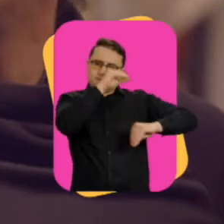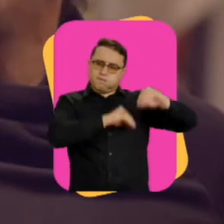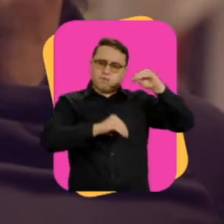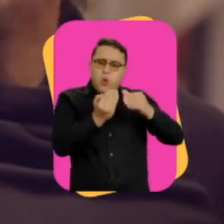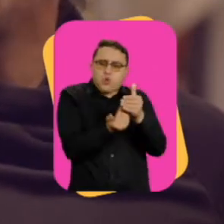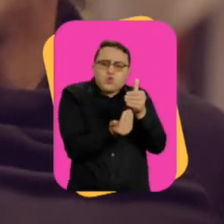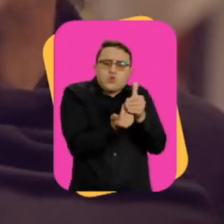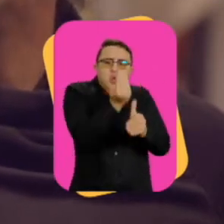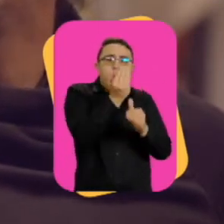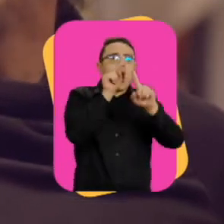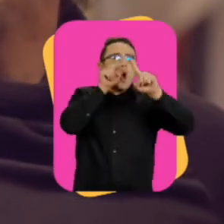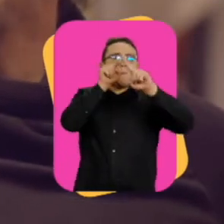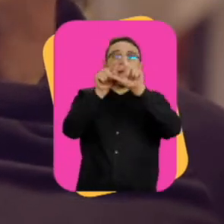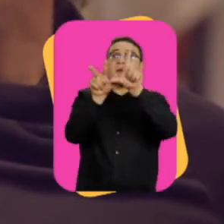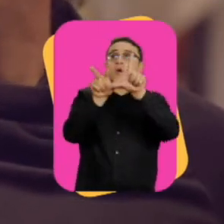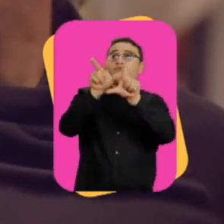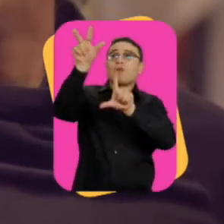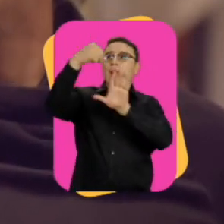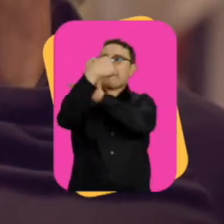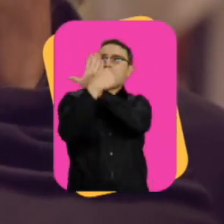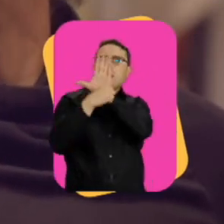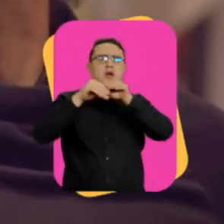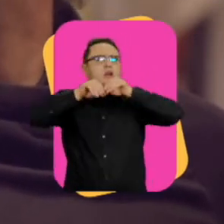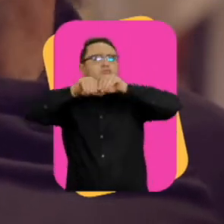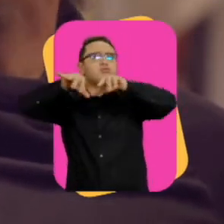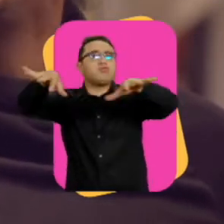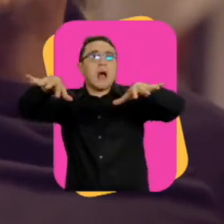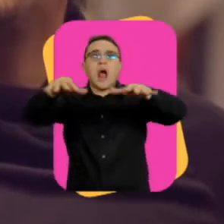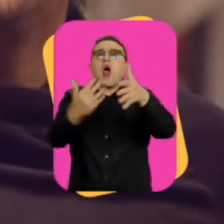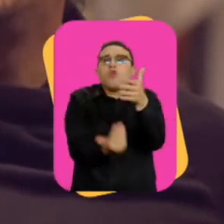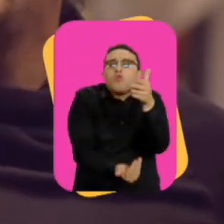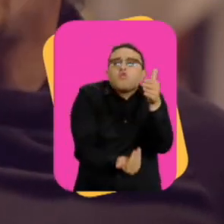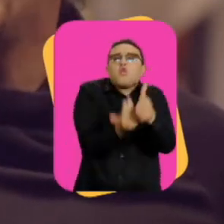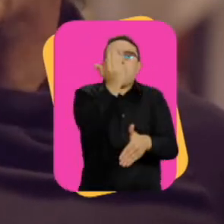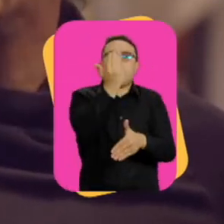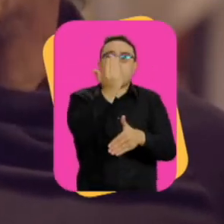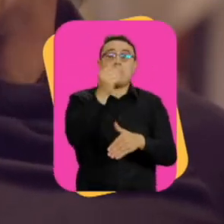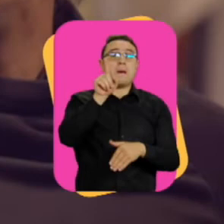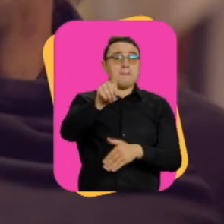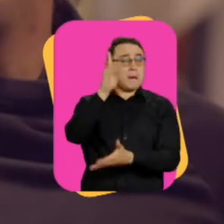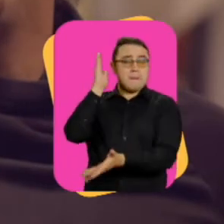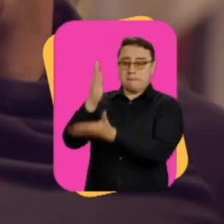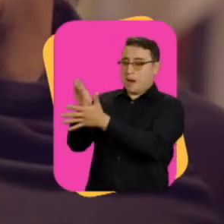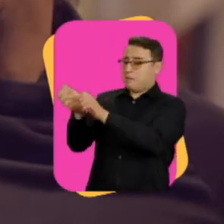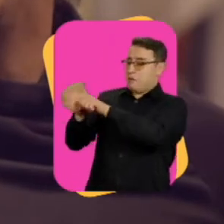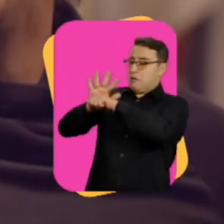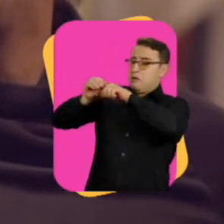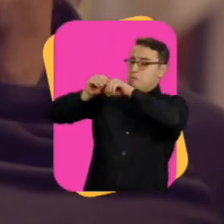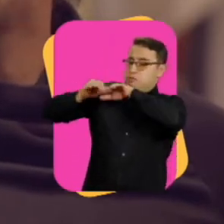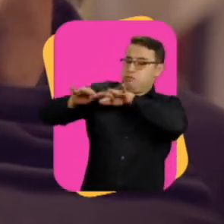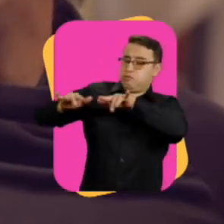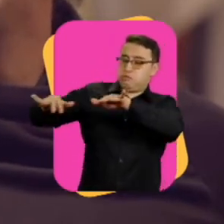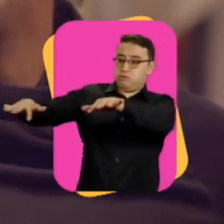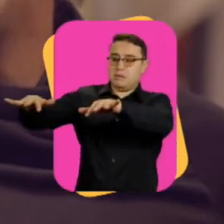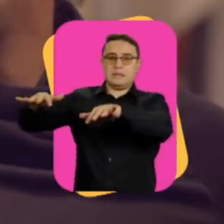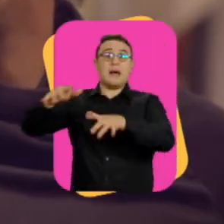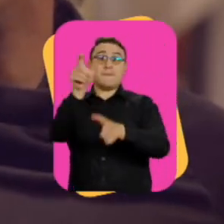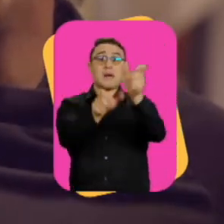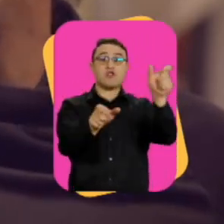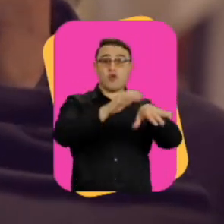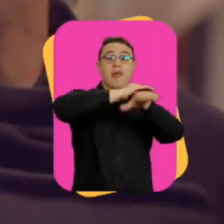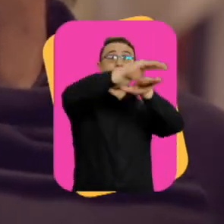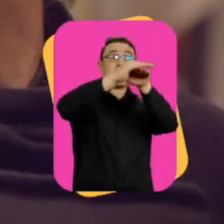comunicativa de los programas, pero en medio de esa pandemia las restricciones y el no poder tener invitados de